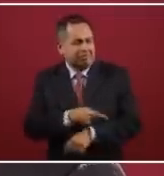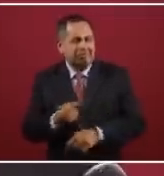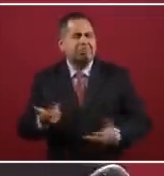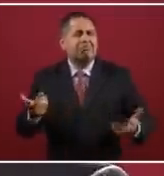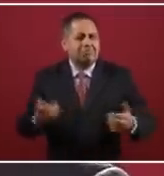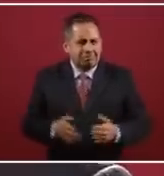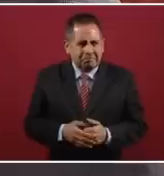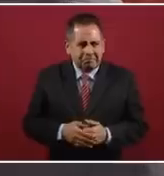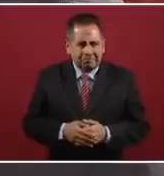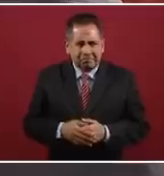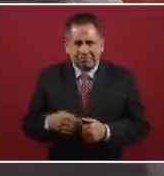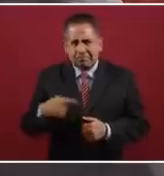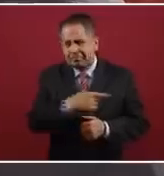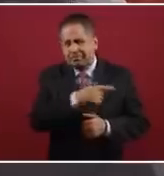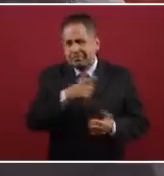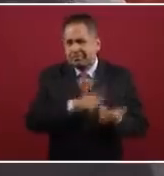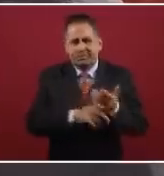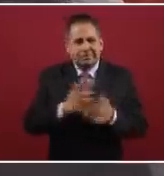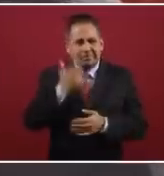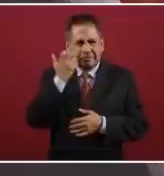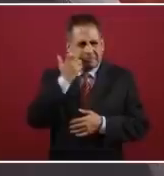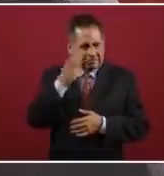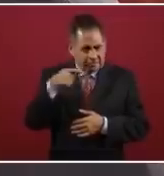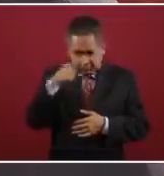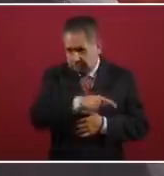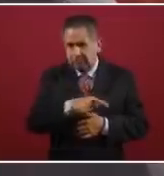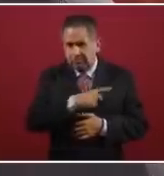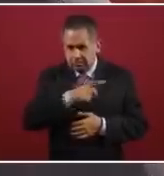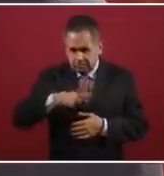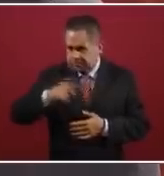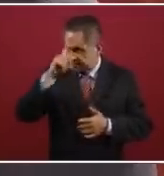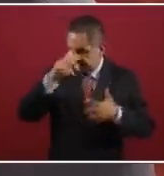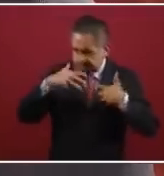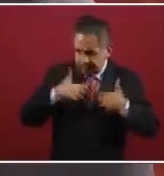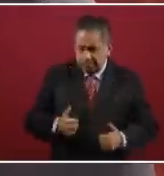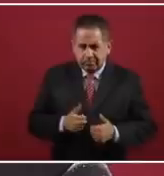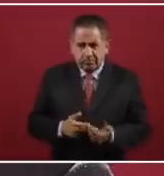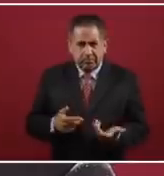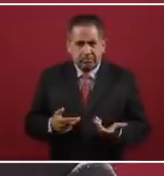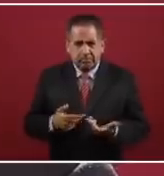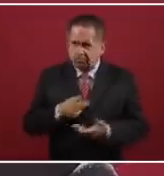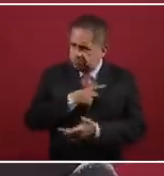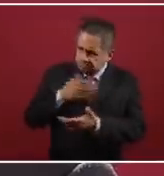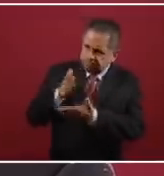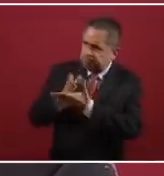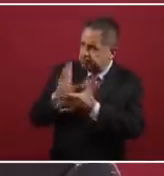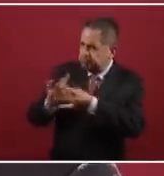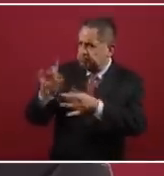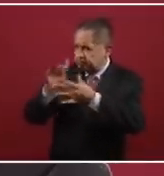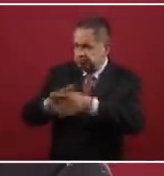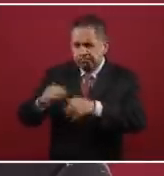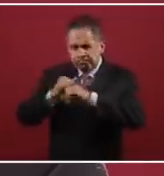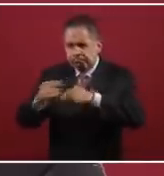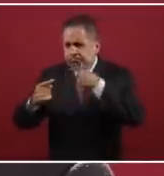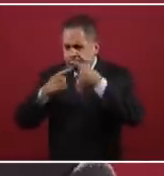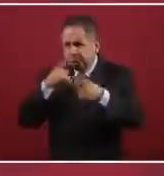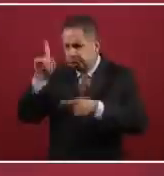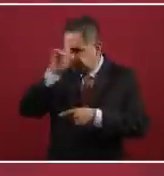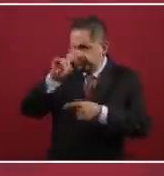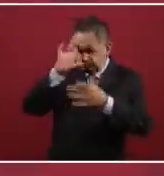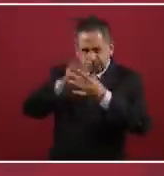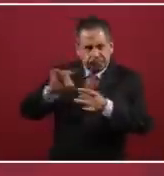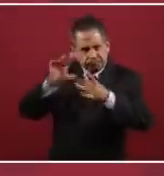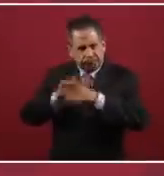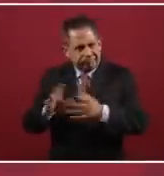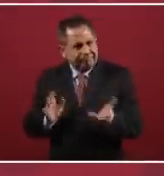Eso es ir a hacer conciencia en el pueblo, informar, orientar,